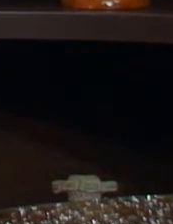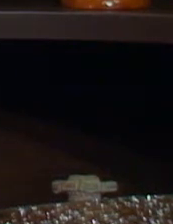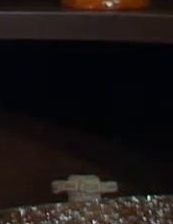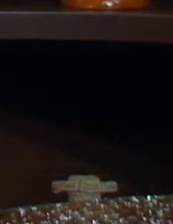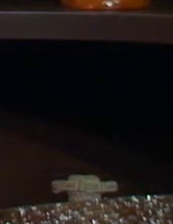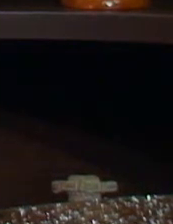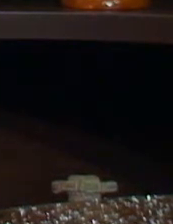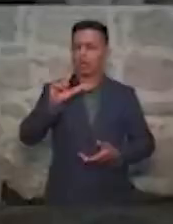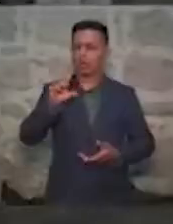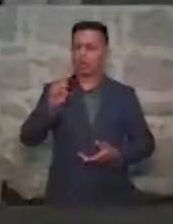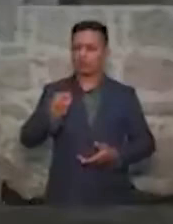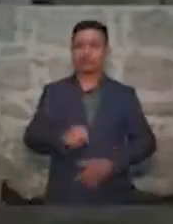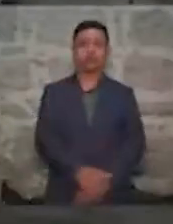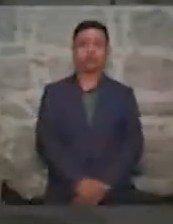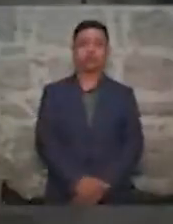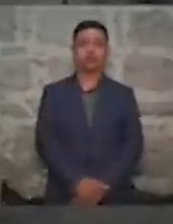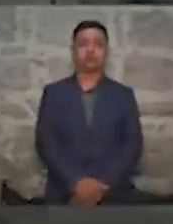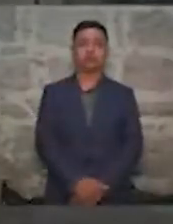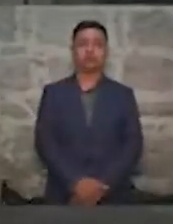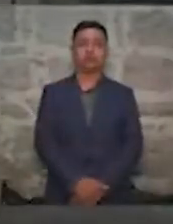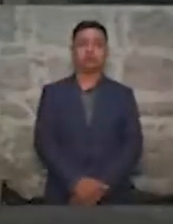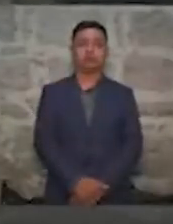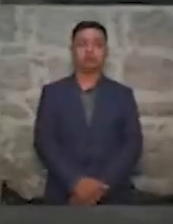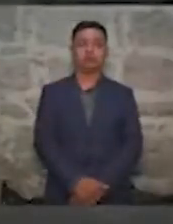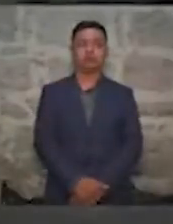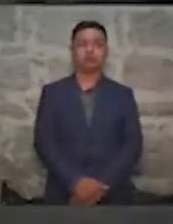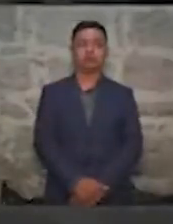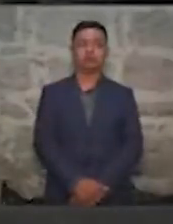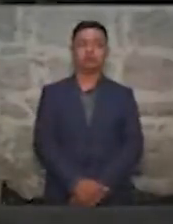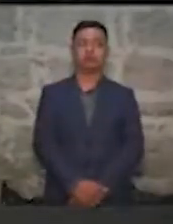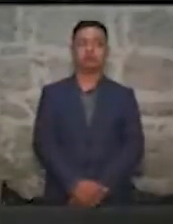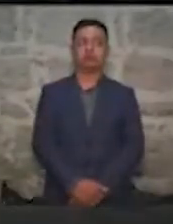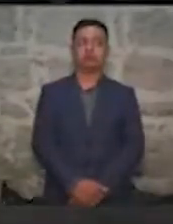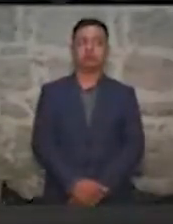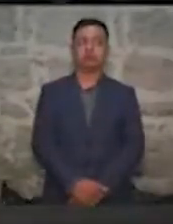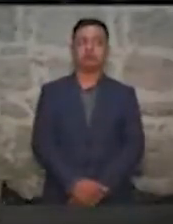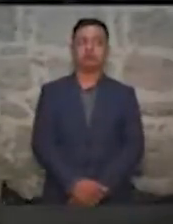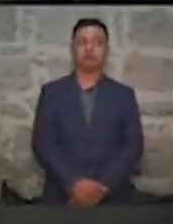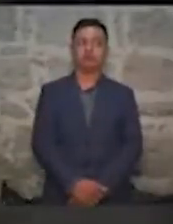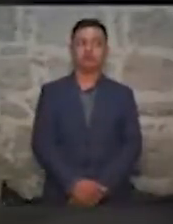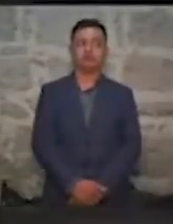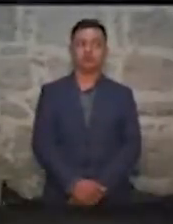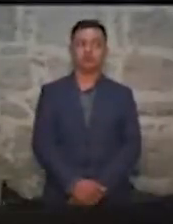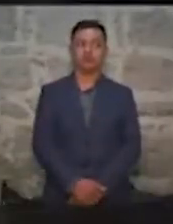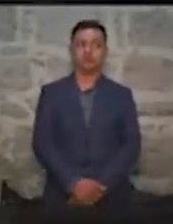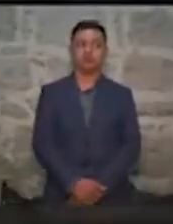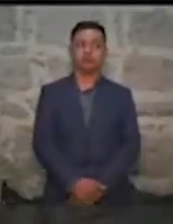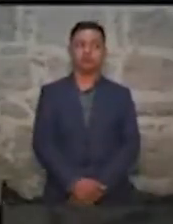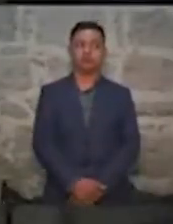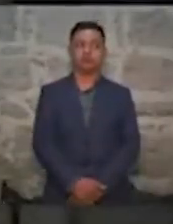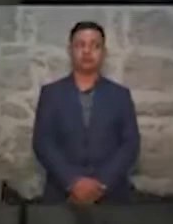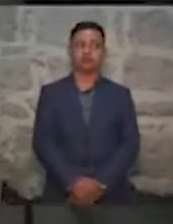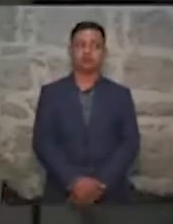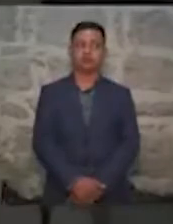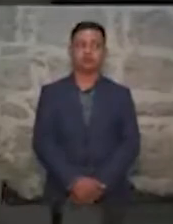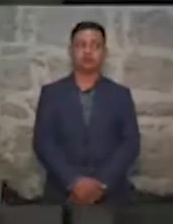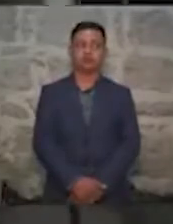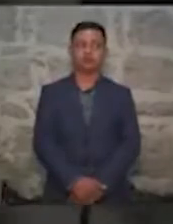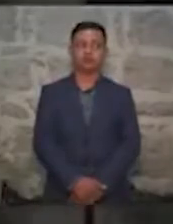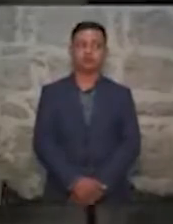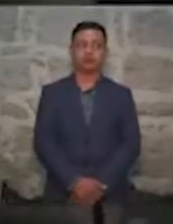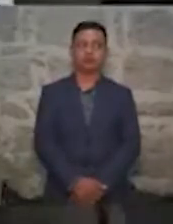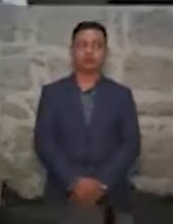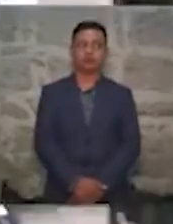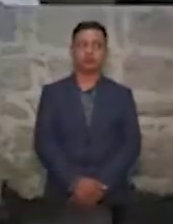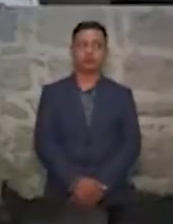Íñiguez, dijo entender y conocer las malas condiciones en las que trabajan muchos policías en el